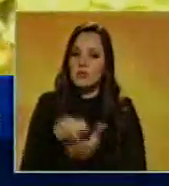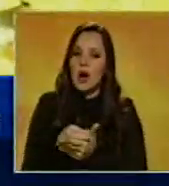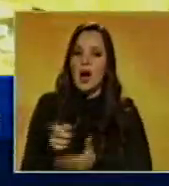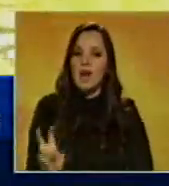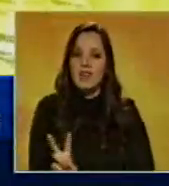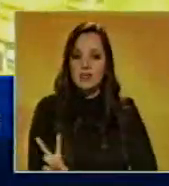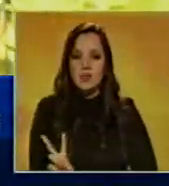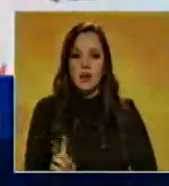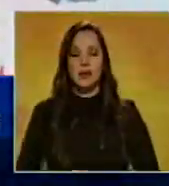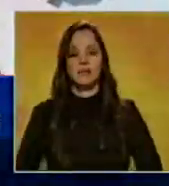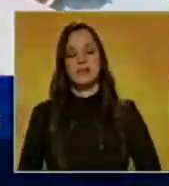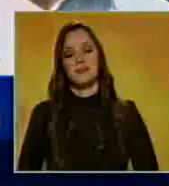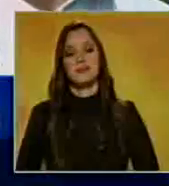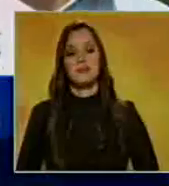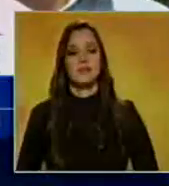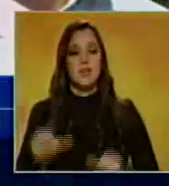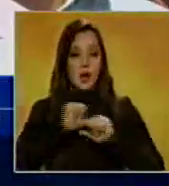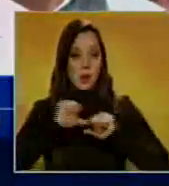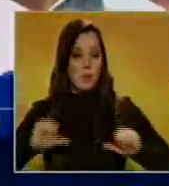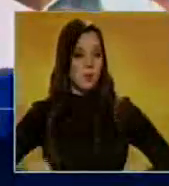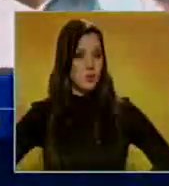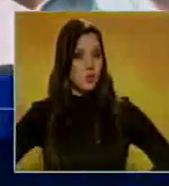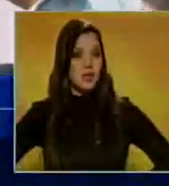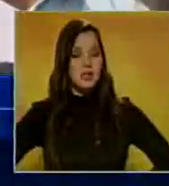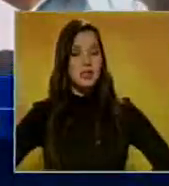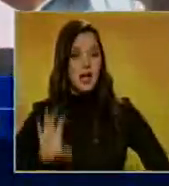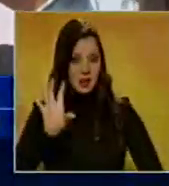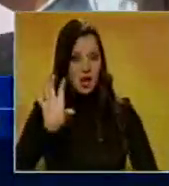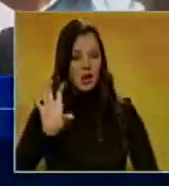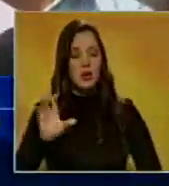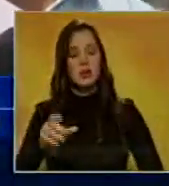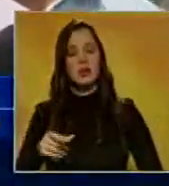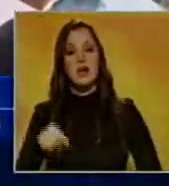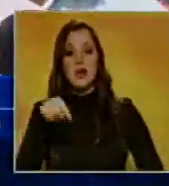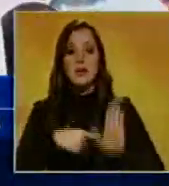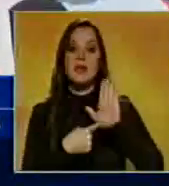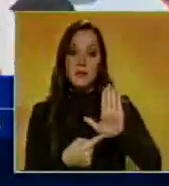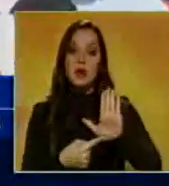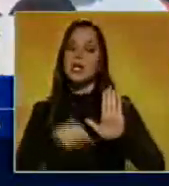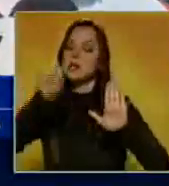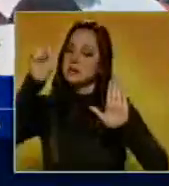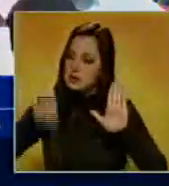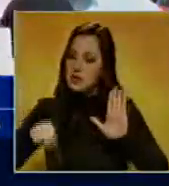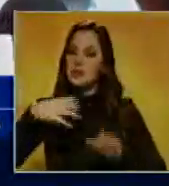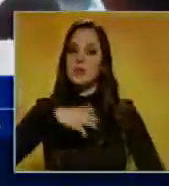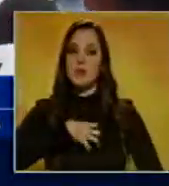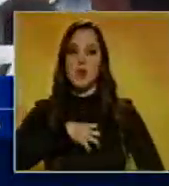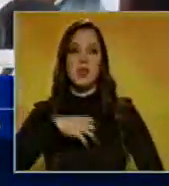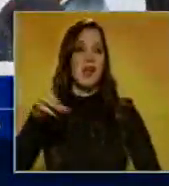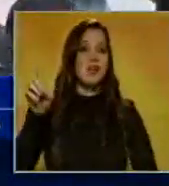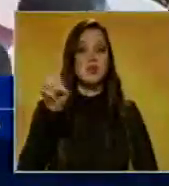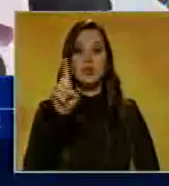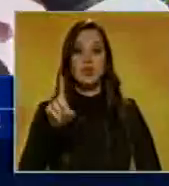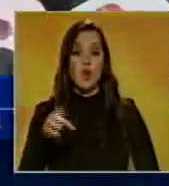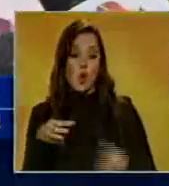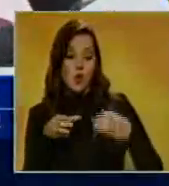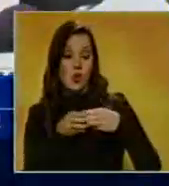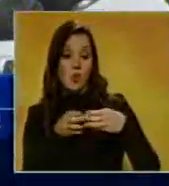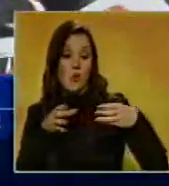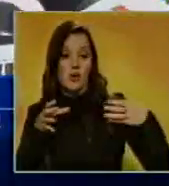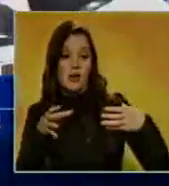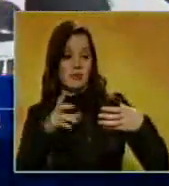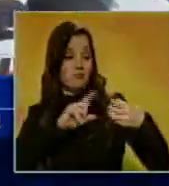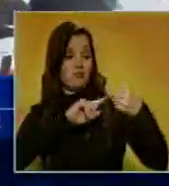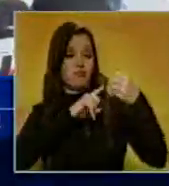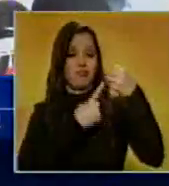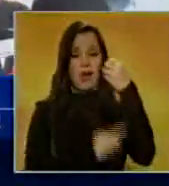país. Portuguesa en este momento está demostrando que sí se puede, que no son los grandes monopolios de